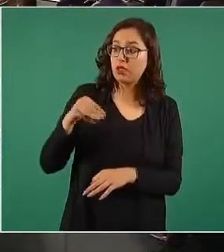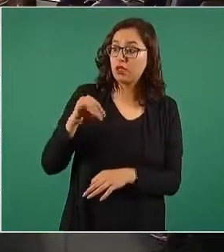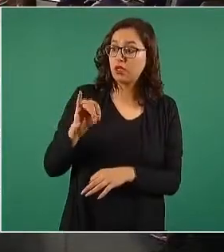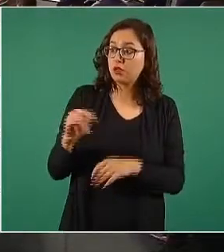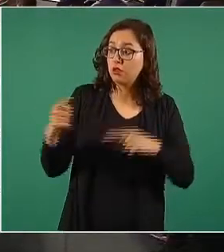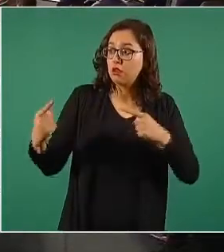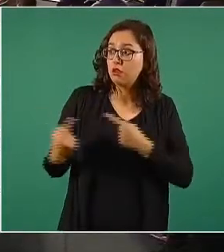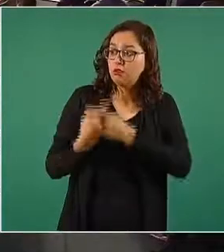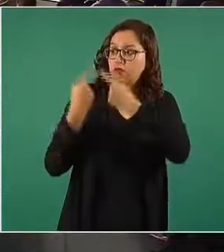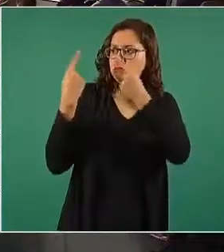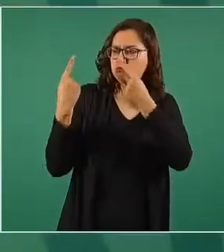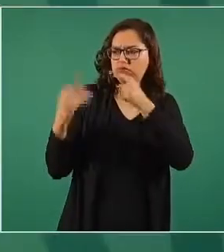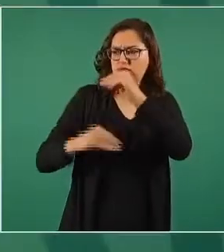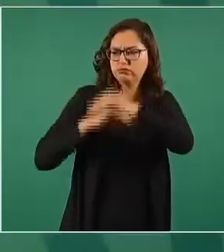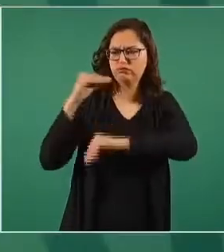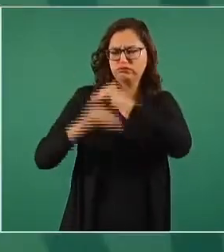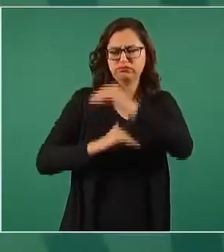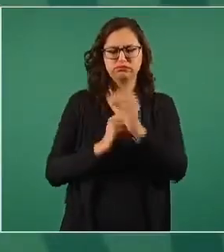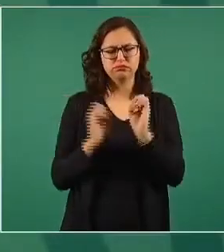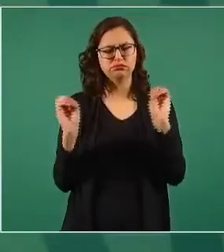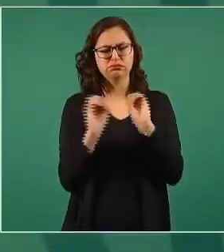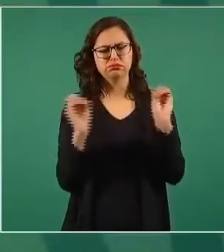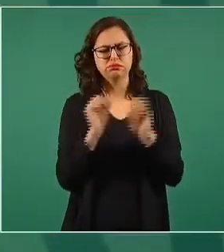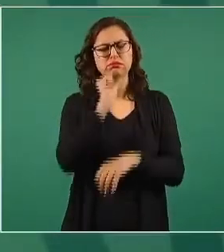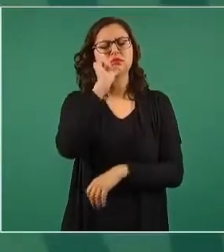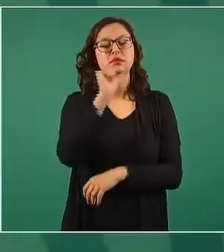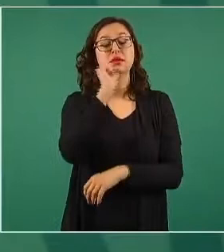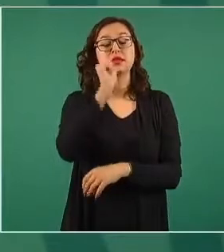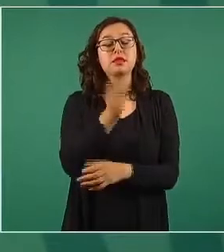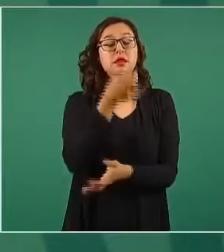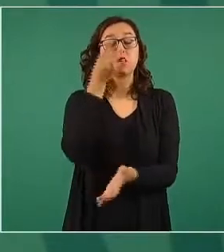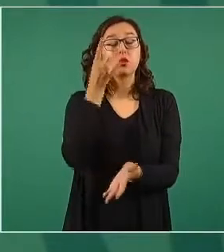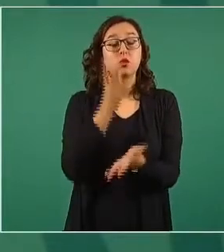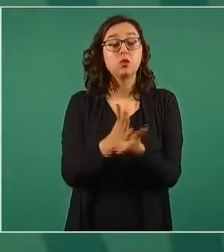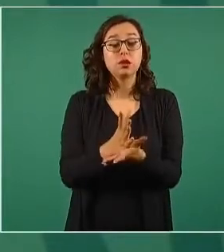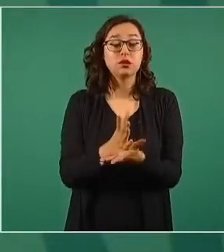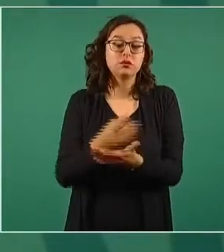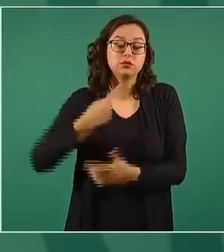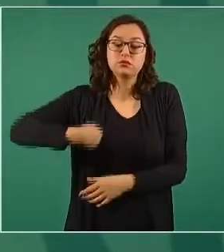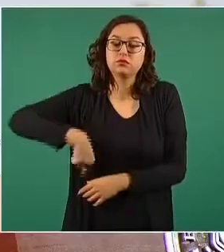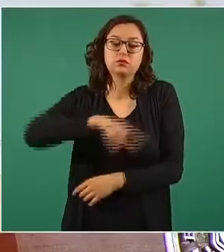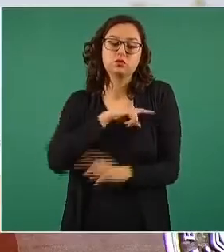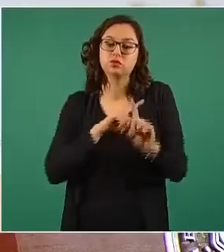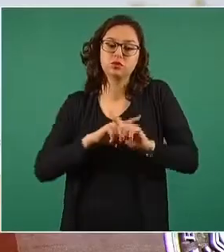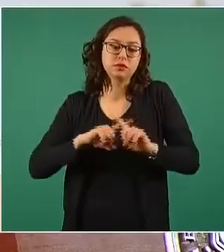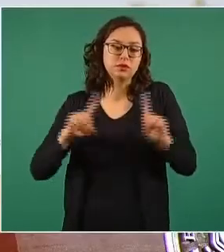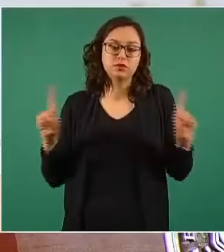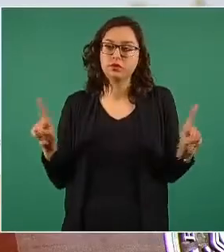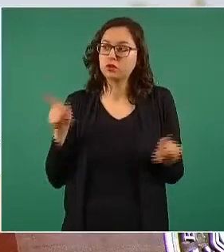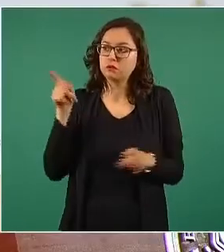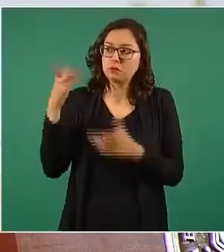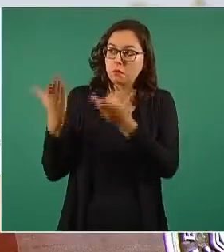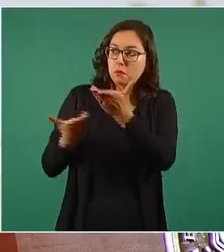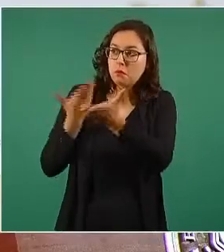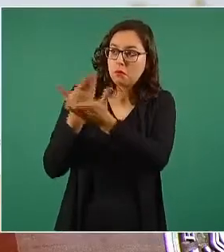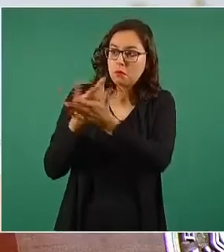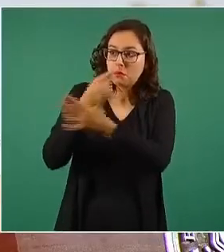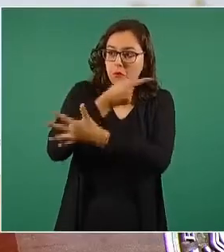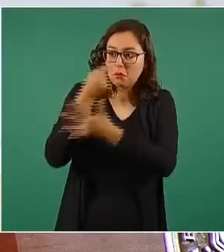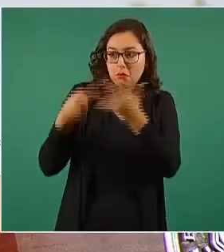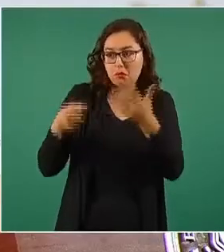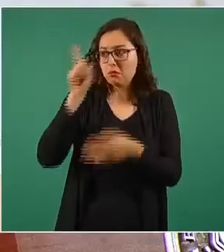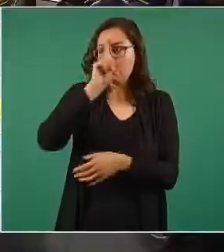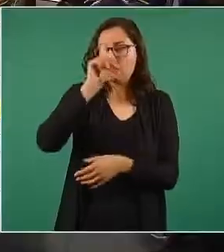Monetario, solo que no estamos de acuerdo en sus recomendaciones.